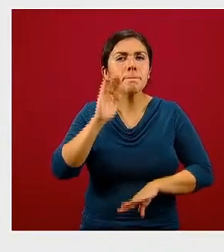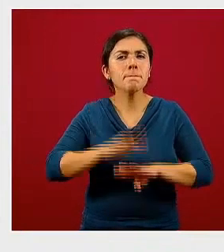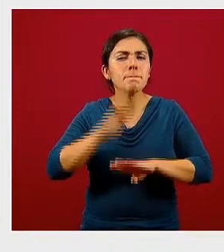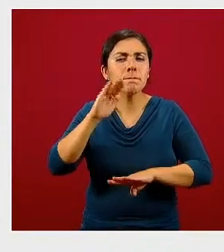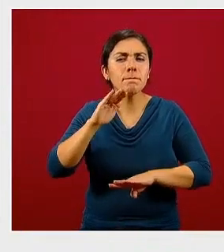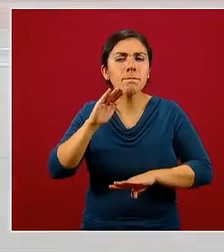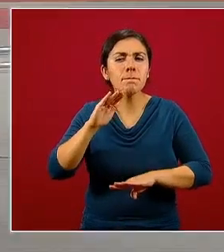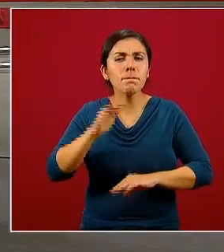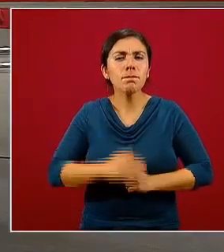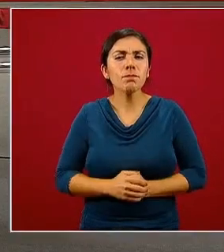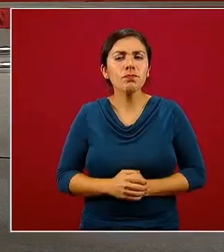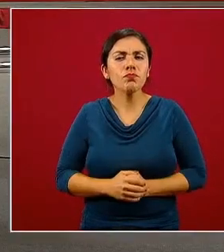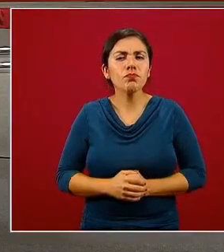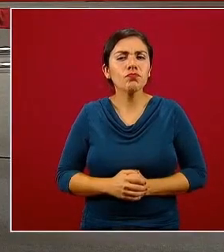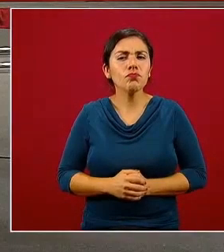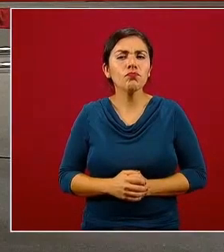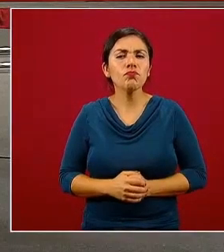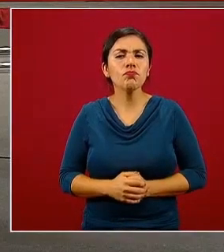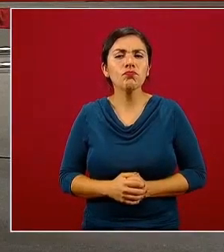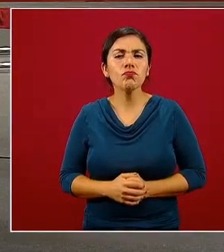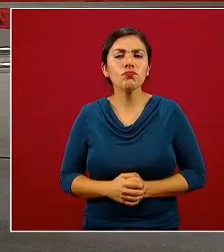bueno, digamos ya para